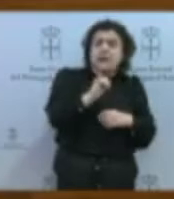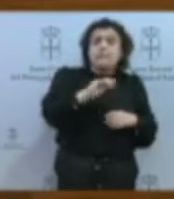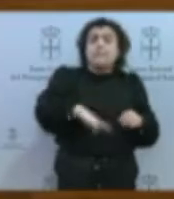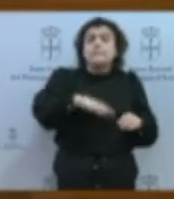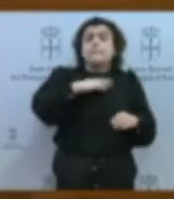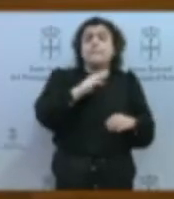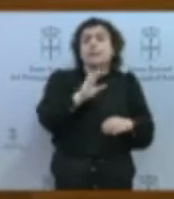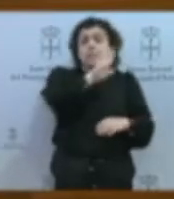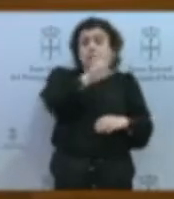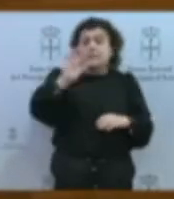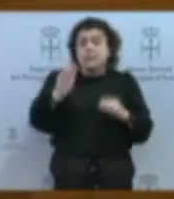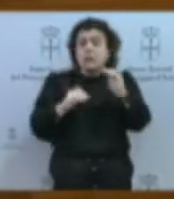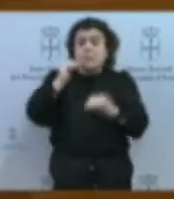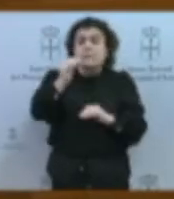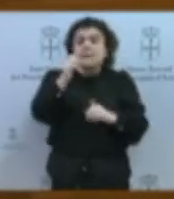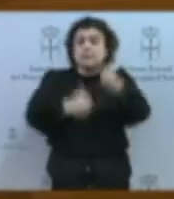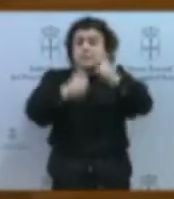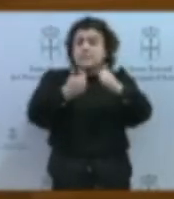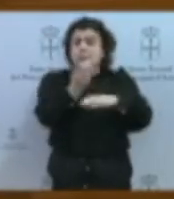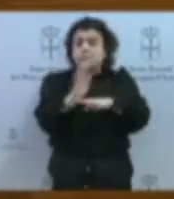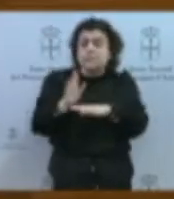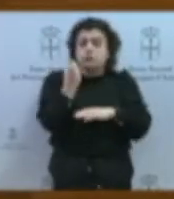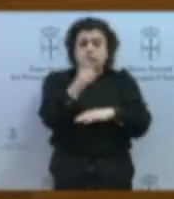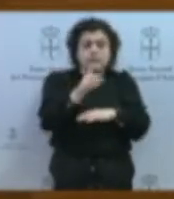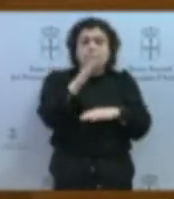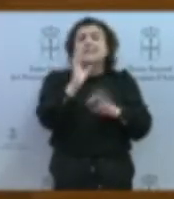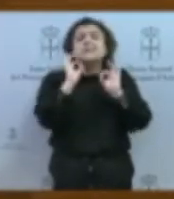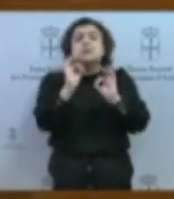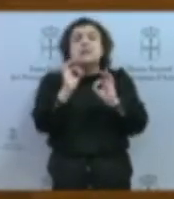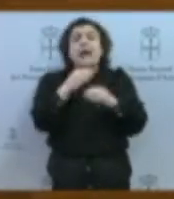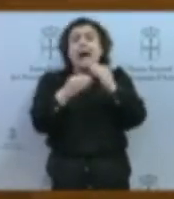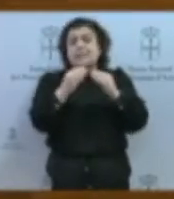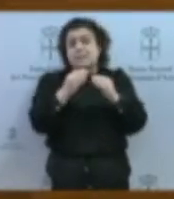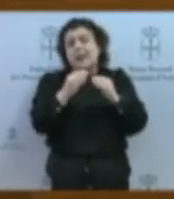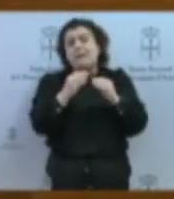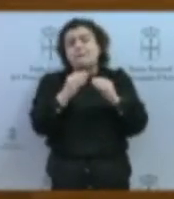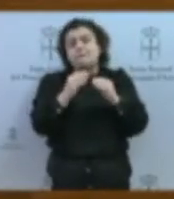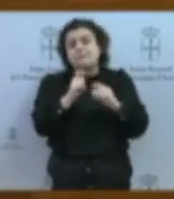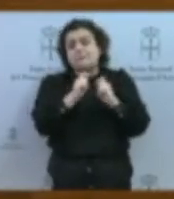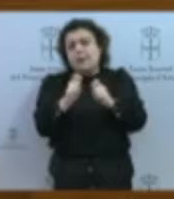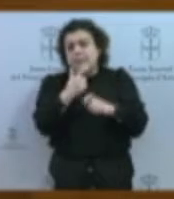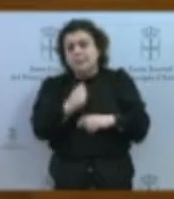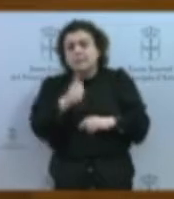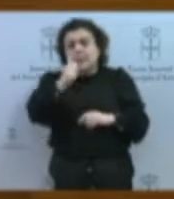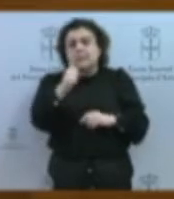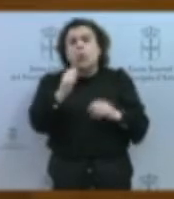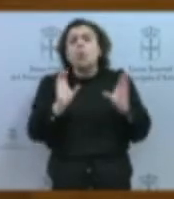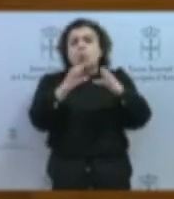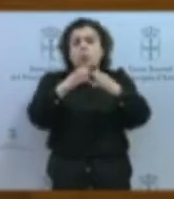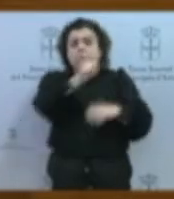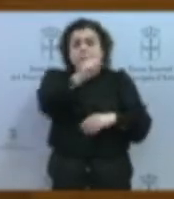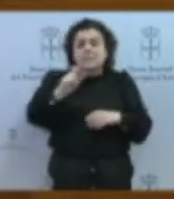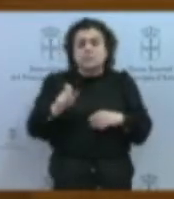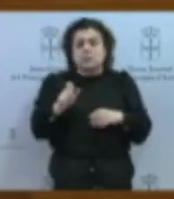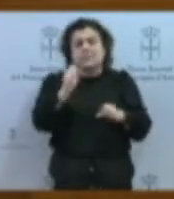hace precisamente para favorecer la estabilidad de un colectivo de personas que llevan muchos años como interinos e interinas, y eso les